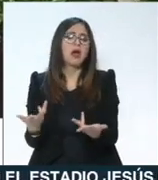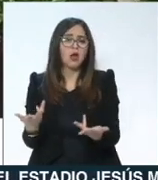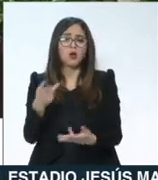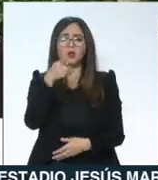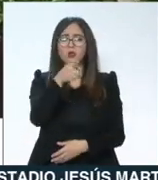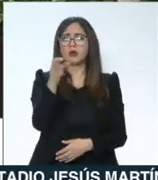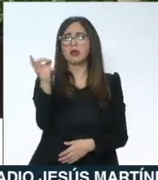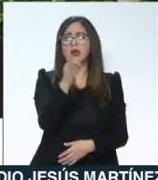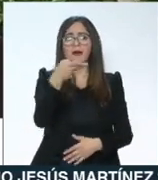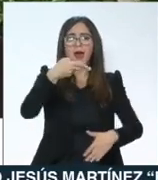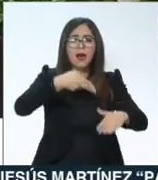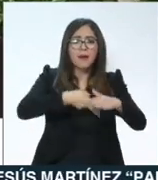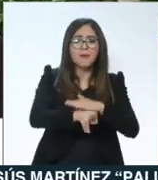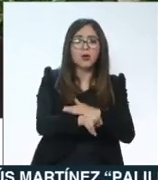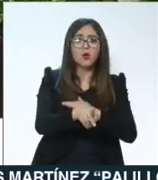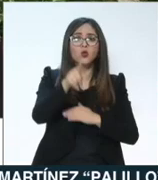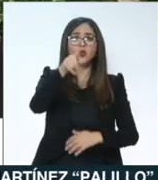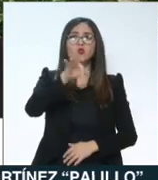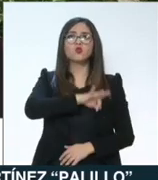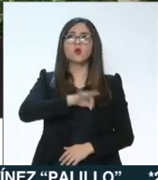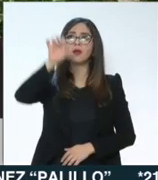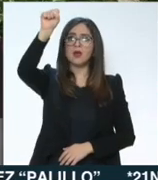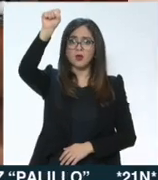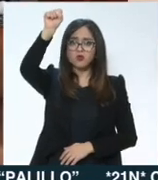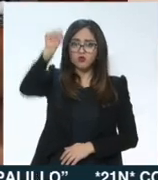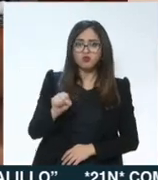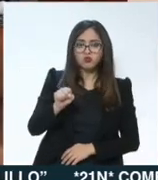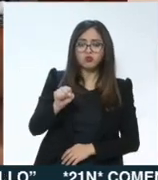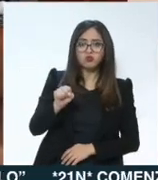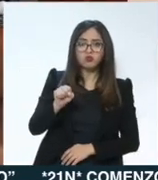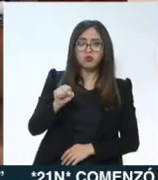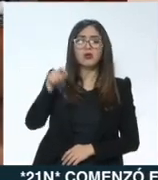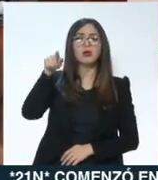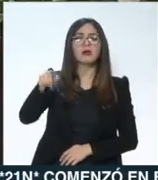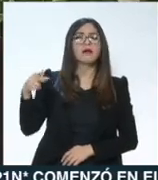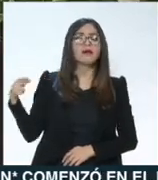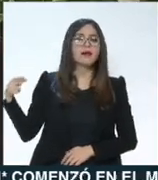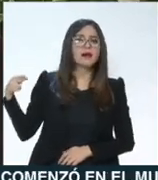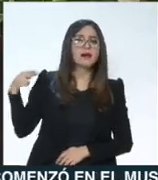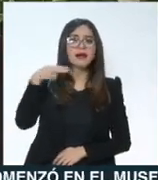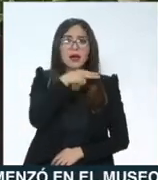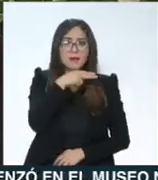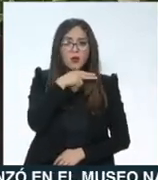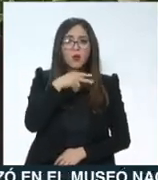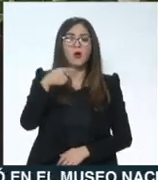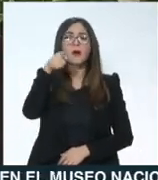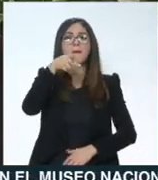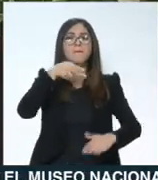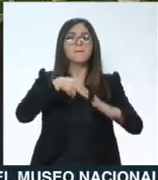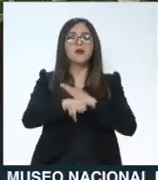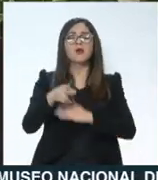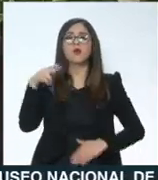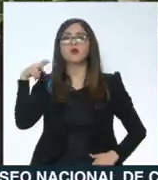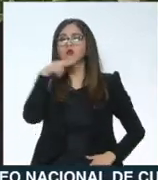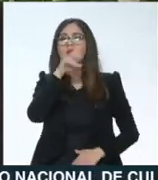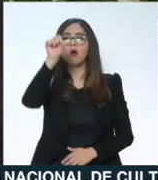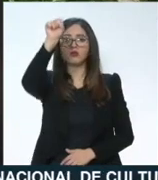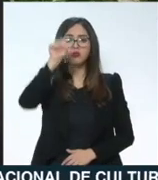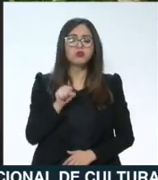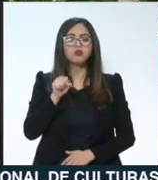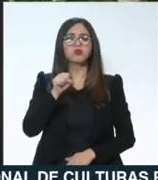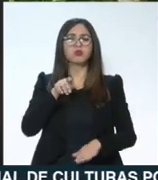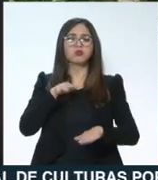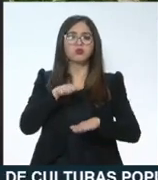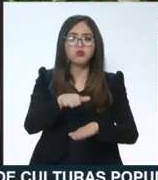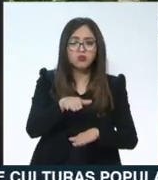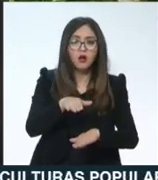interior de algún vagón, puedes activar palanca de manera inmediata, va a ser un frenado del tren. Lo que va a suceder es que una